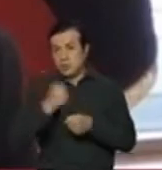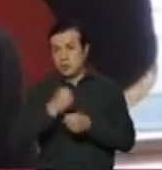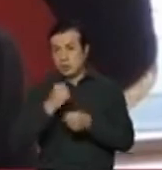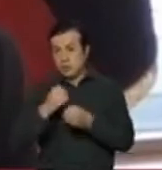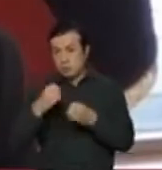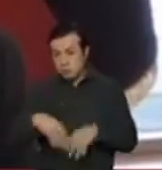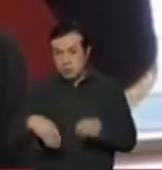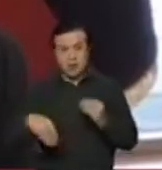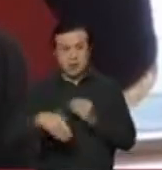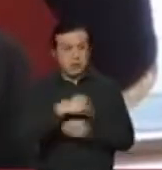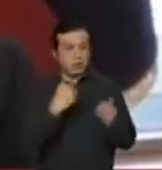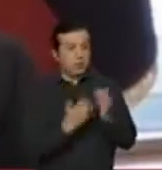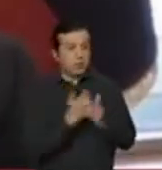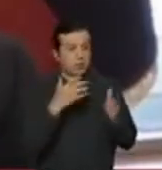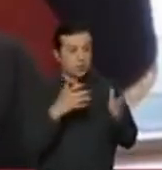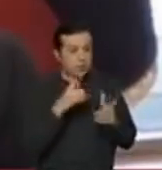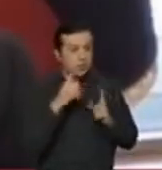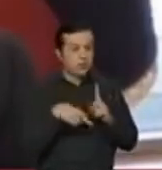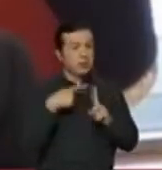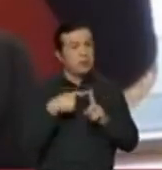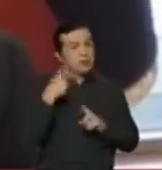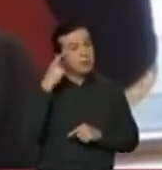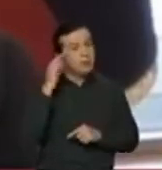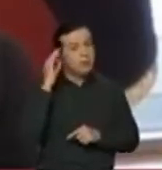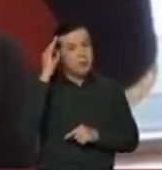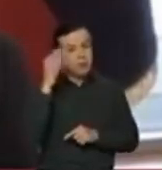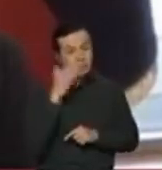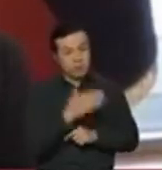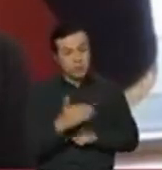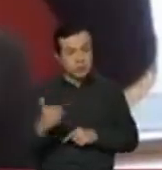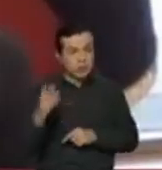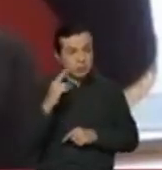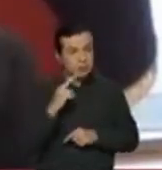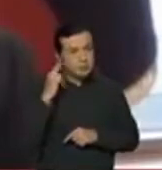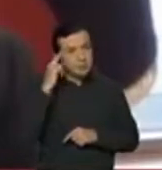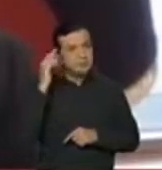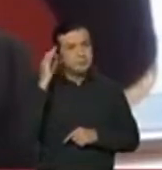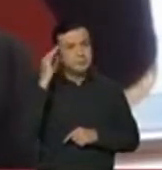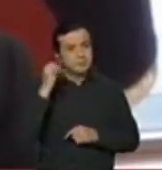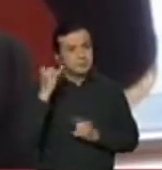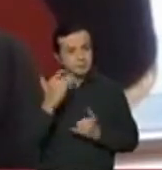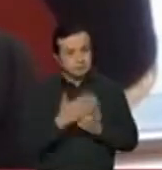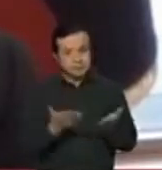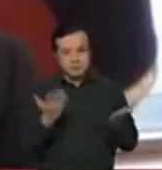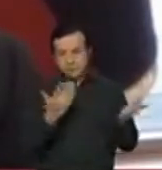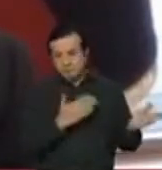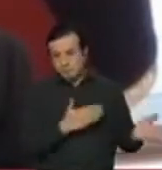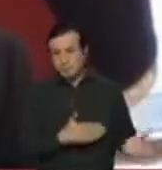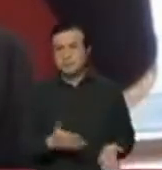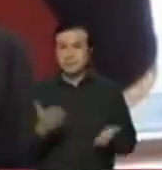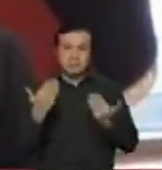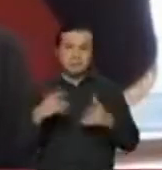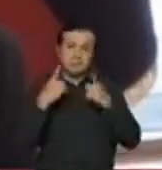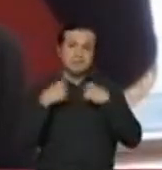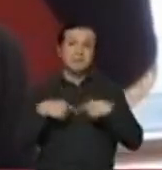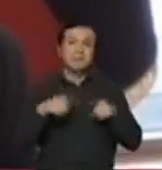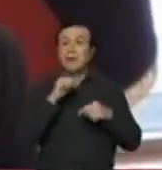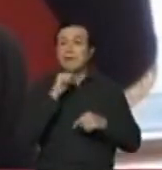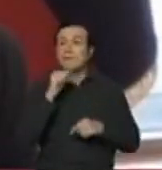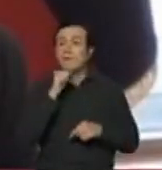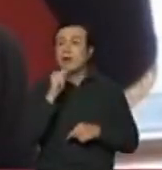trabajo. Pero también nos permite ver a futuro y nos permite ver ese balance actuarial. Se ha hablado mucho del